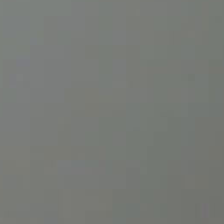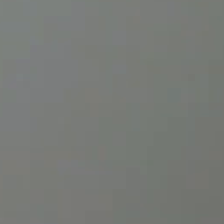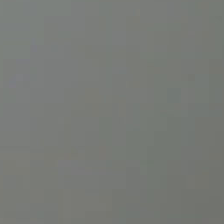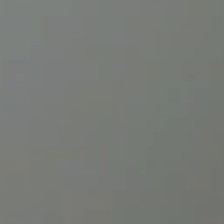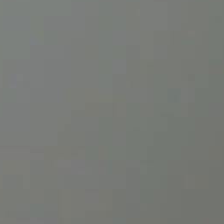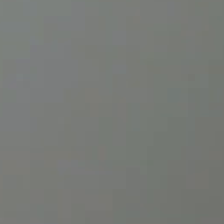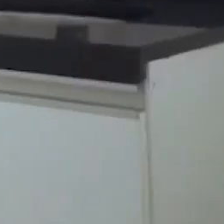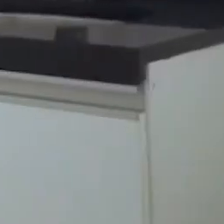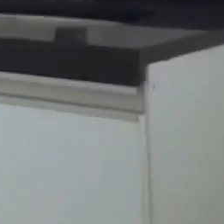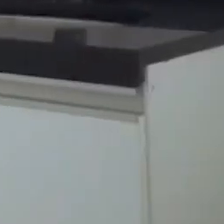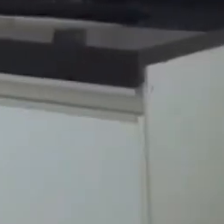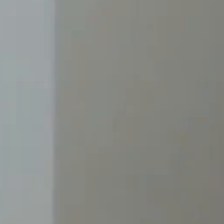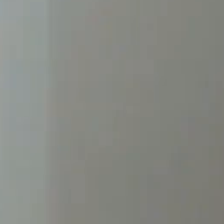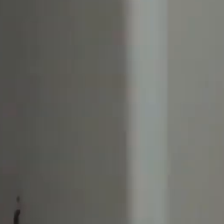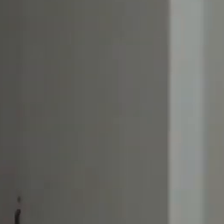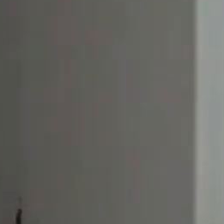respuesta